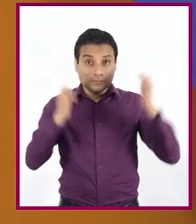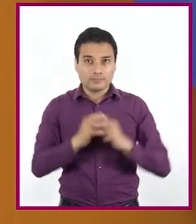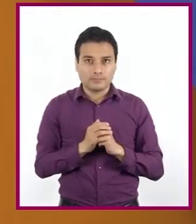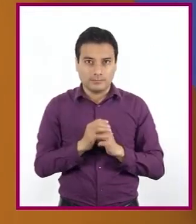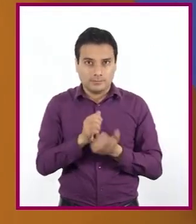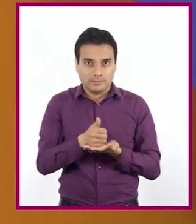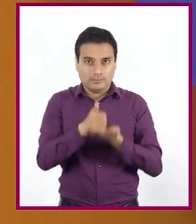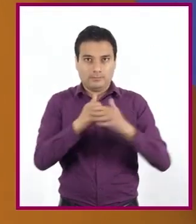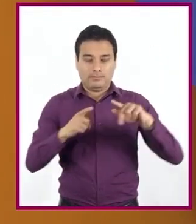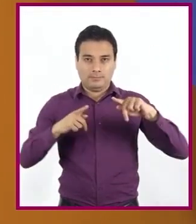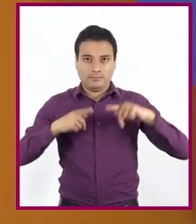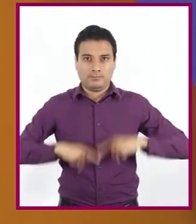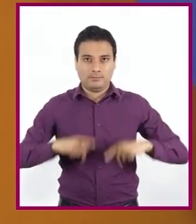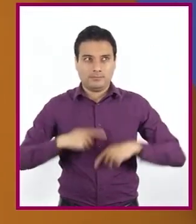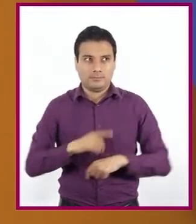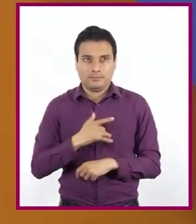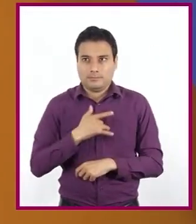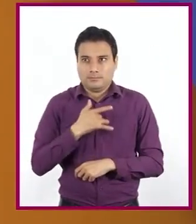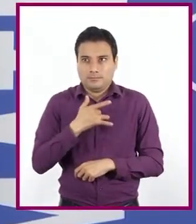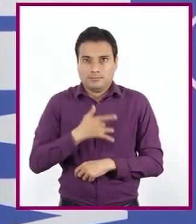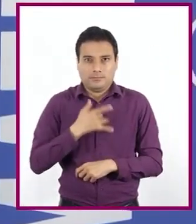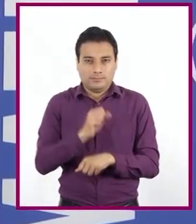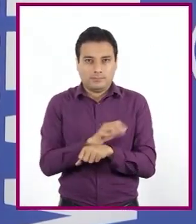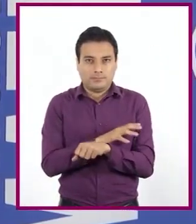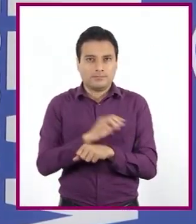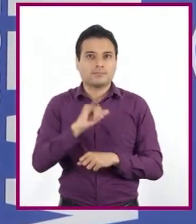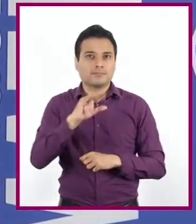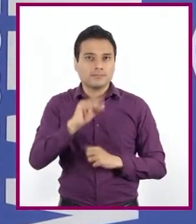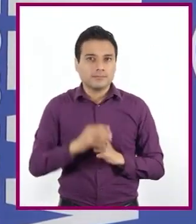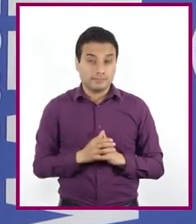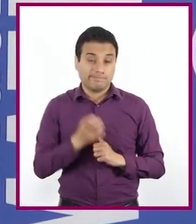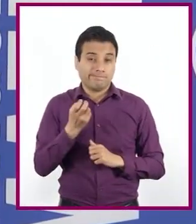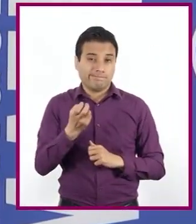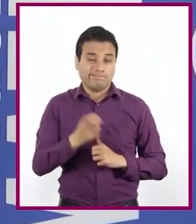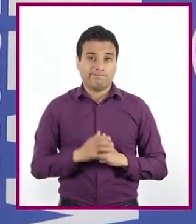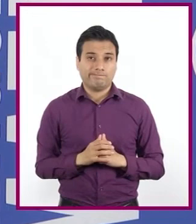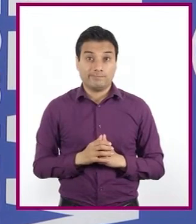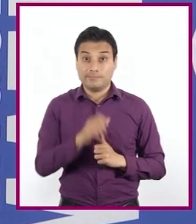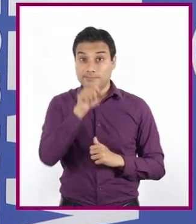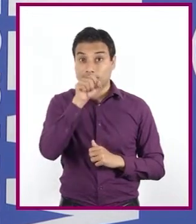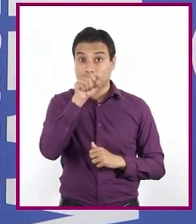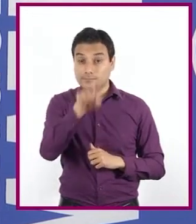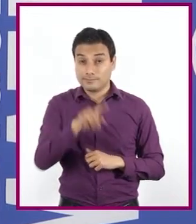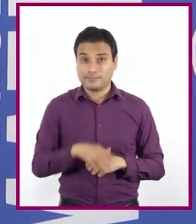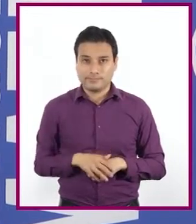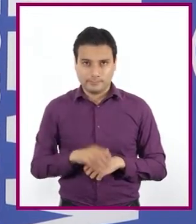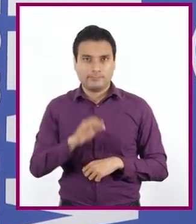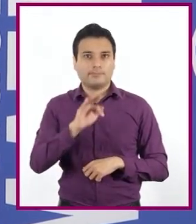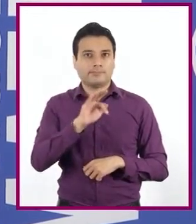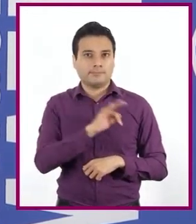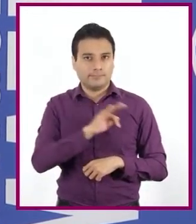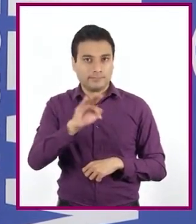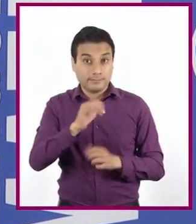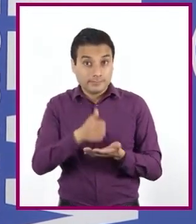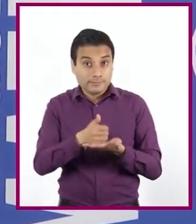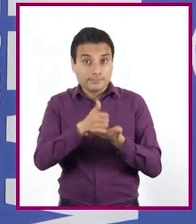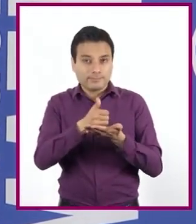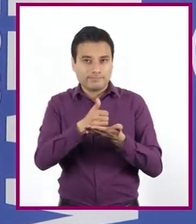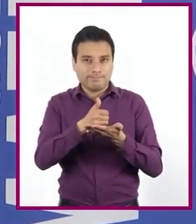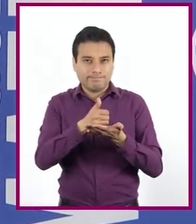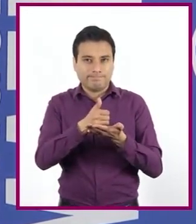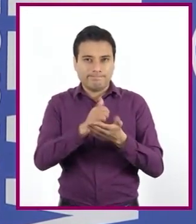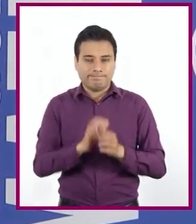a crear atmósfera, ¿no, profesor? Así es. Incluso puede ayudarnos a resolver